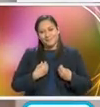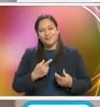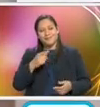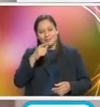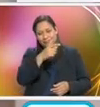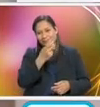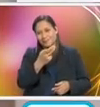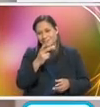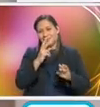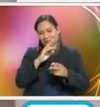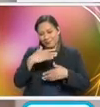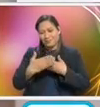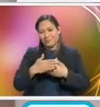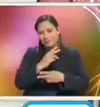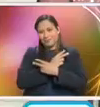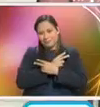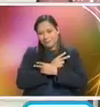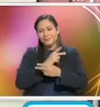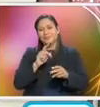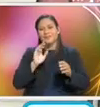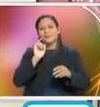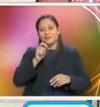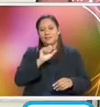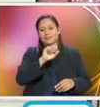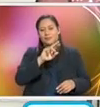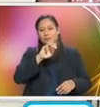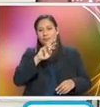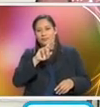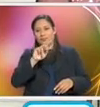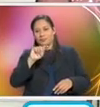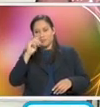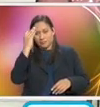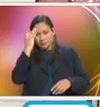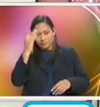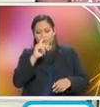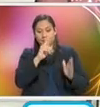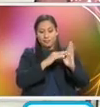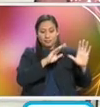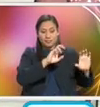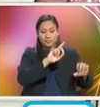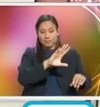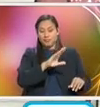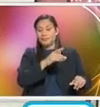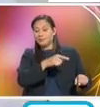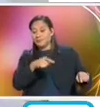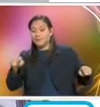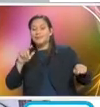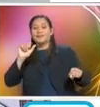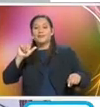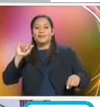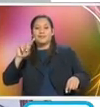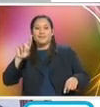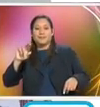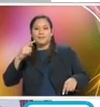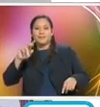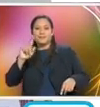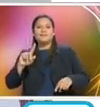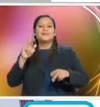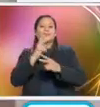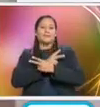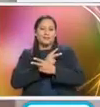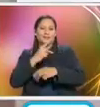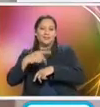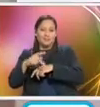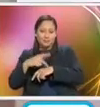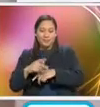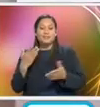está nuestro verano, ¿no? Desde el Summertime de 1935 hasta el verano peligroso de Alejandra Guzmán Claro. y más ahora los